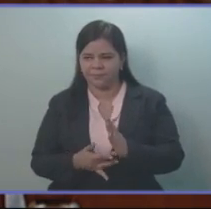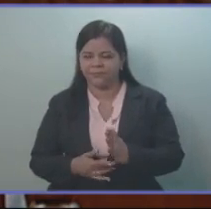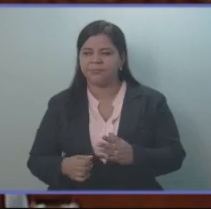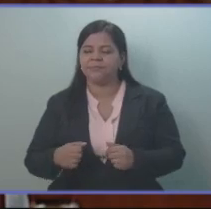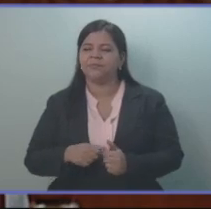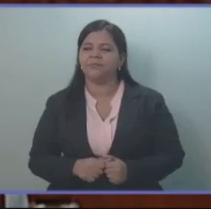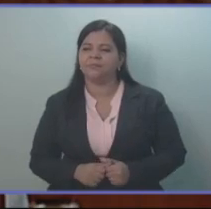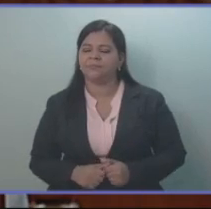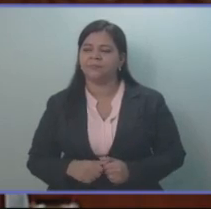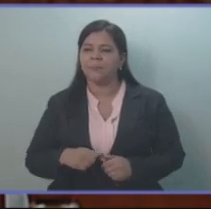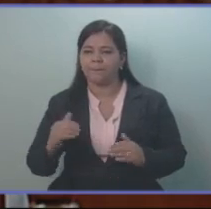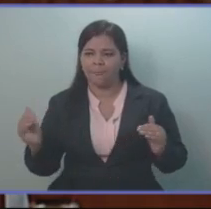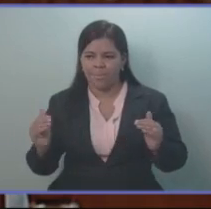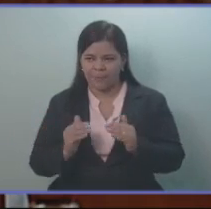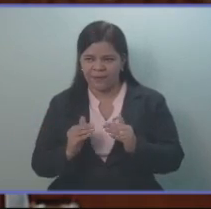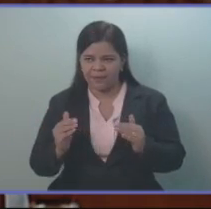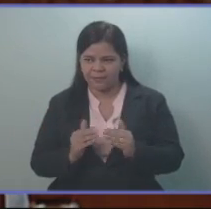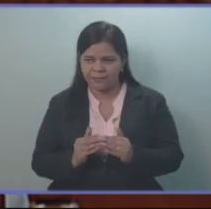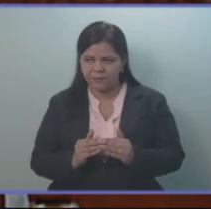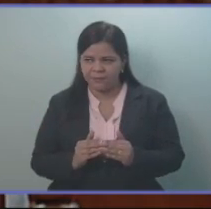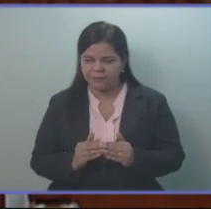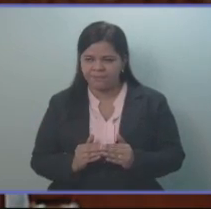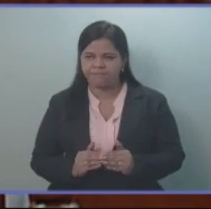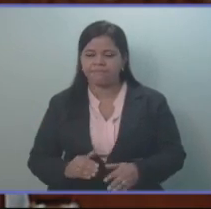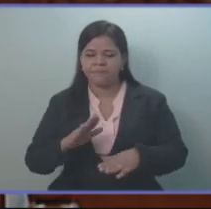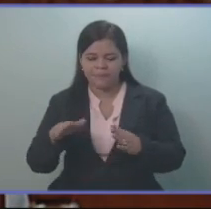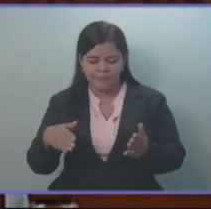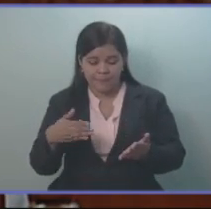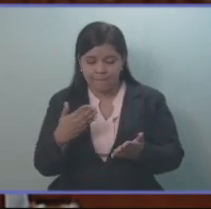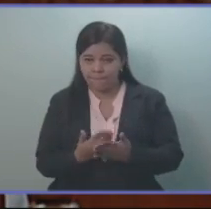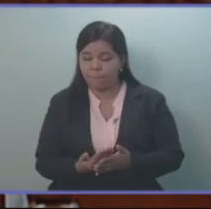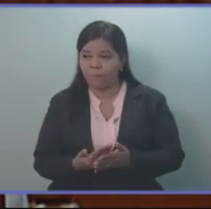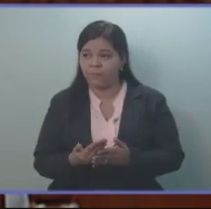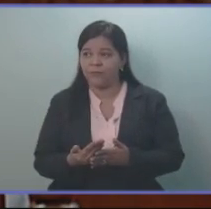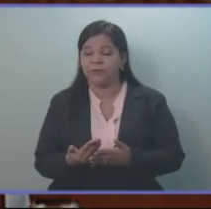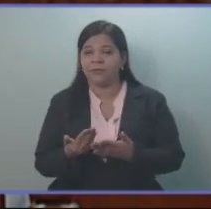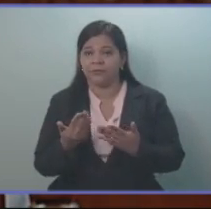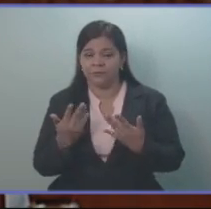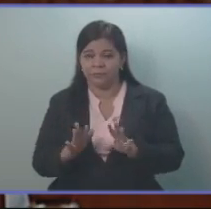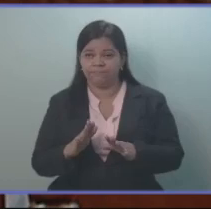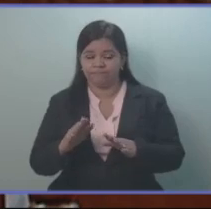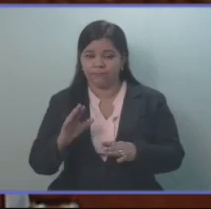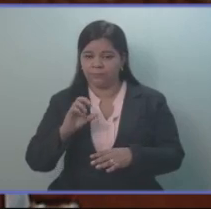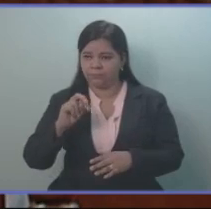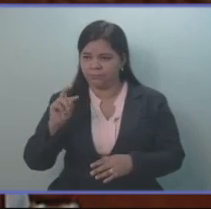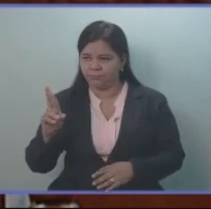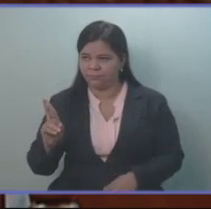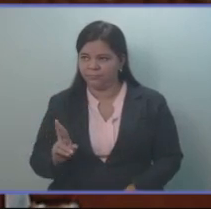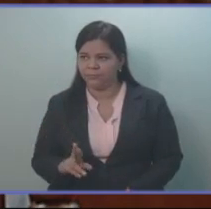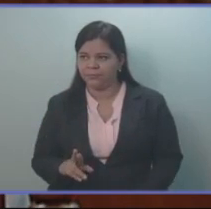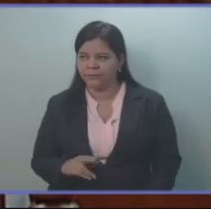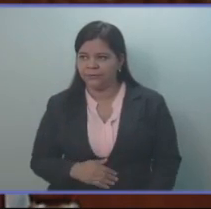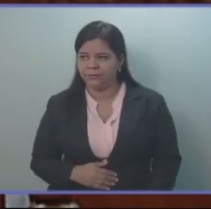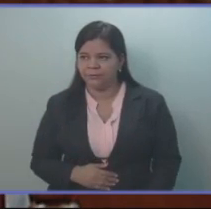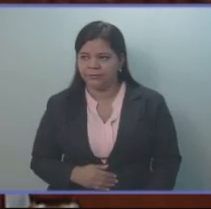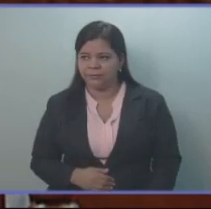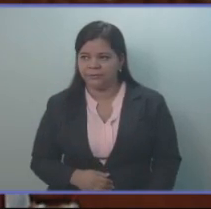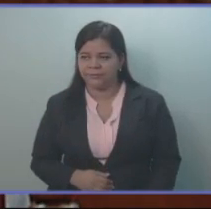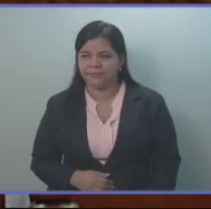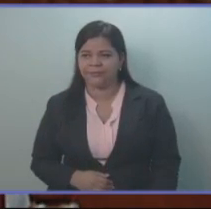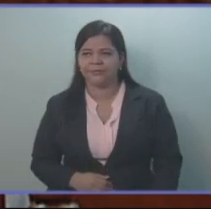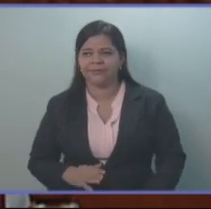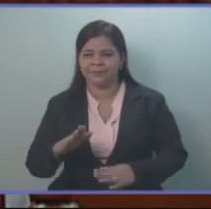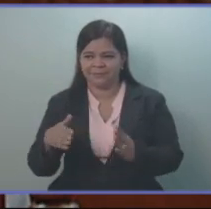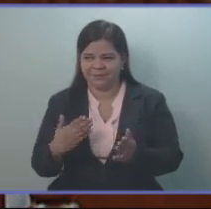Fonavipo, así como la elaboración de planos y la presentación de trámites ante el CNR. Transferencia de inmuebles a favor